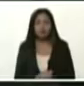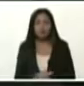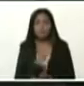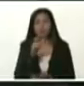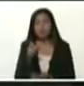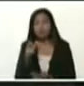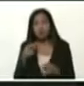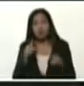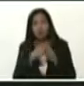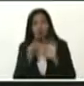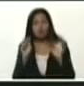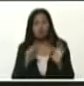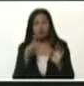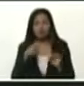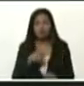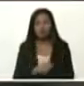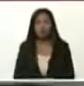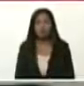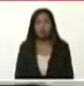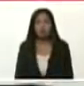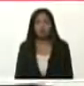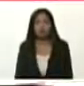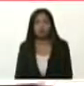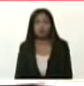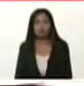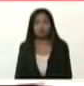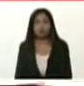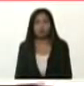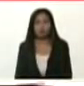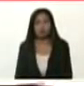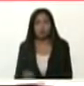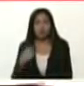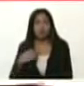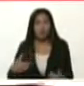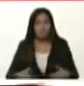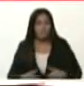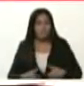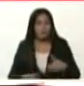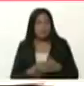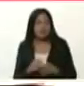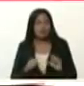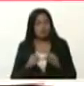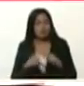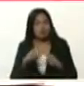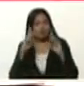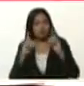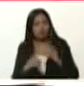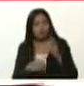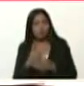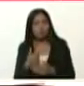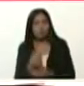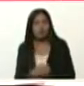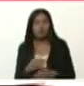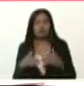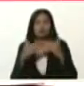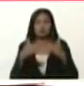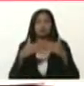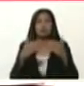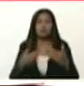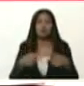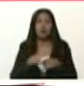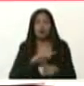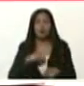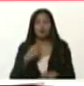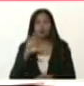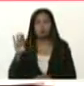pariendo recursos, porque tenemos el empeño firme y decidido de echar pa'lante a nuestro